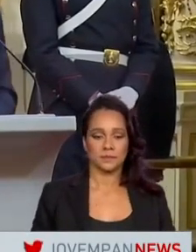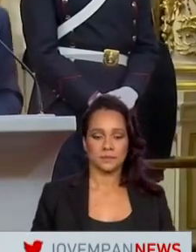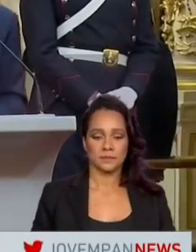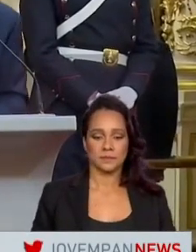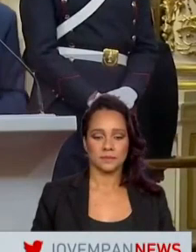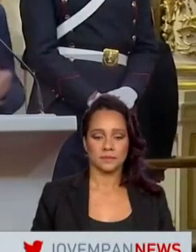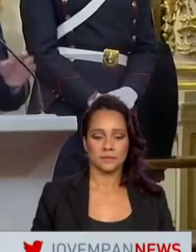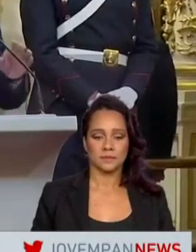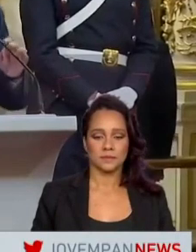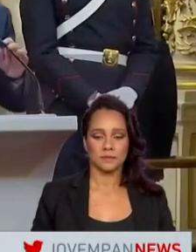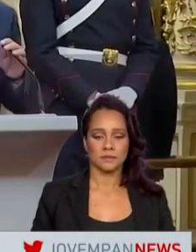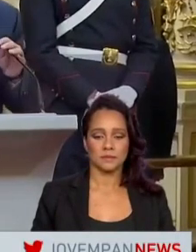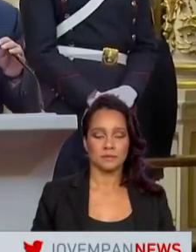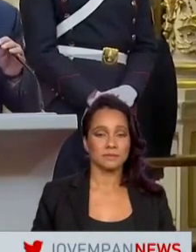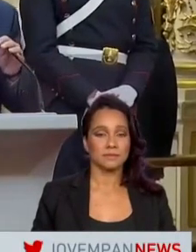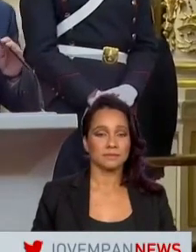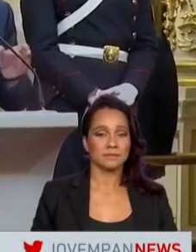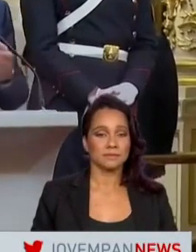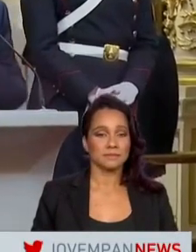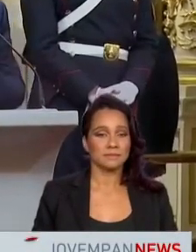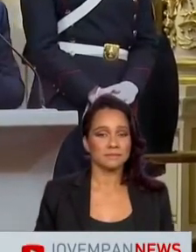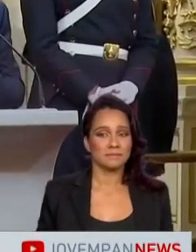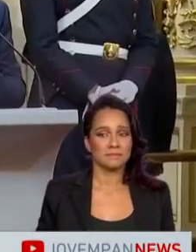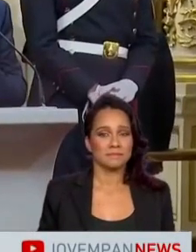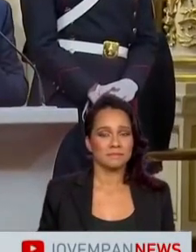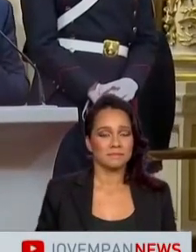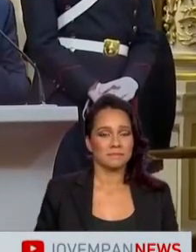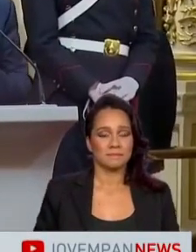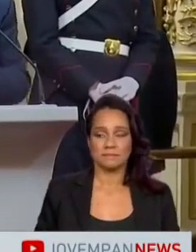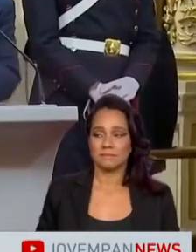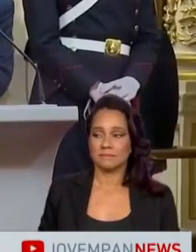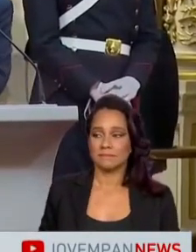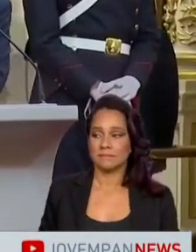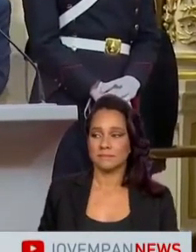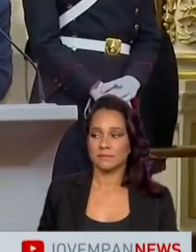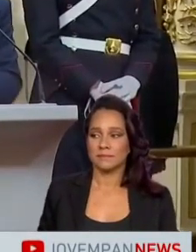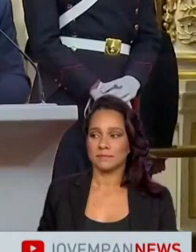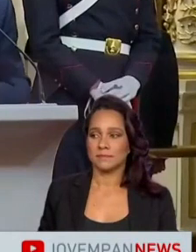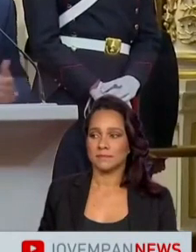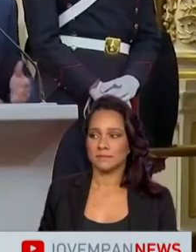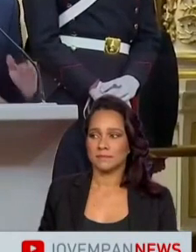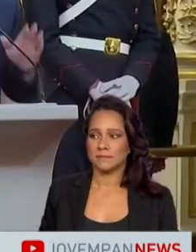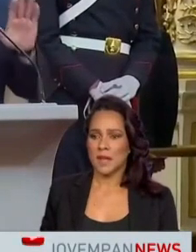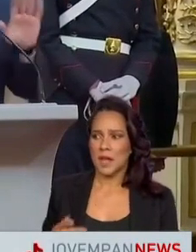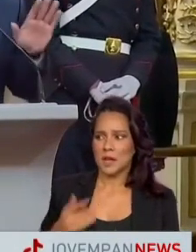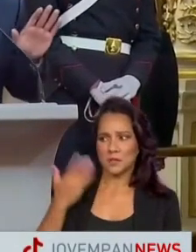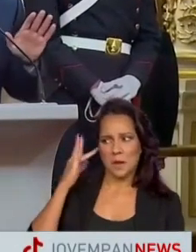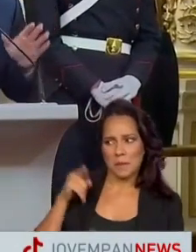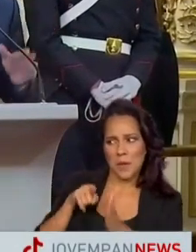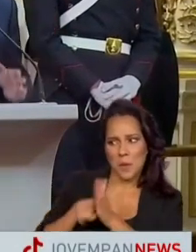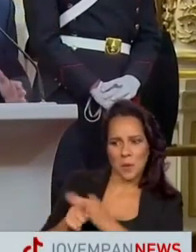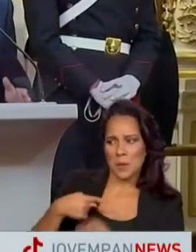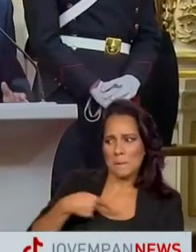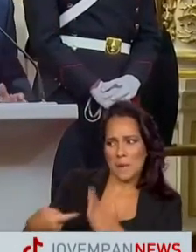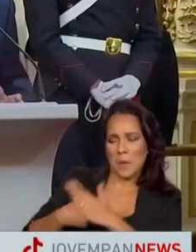¿Tiene que hablar primero? Yo, a ver, creo que la pregunta no era esencialmente para mí, era para el presidente. La pregunta no era para mí. Igual lo único que